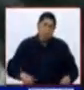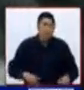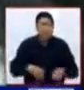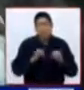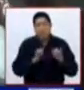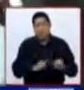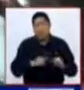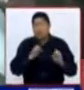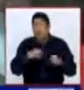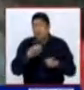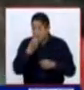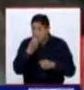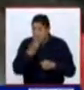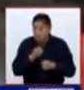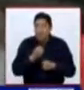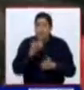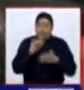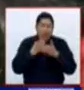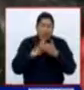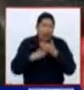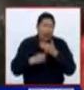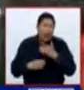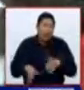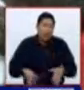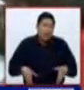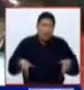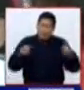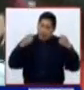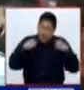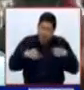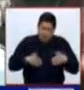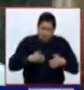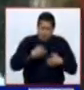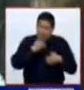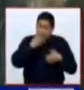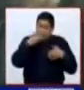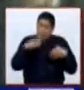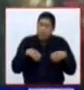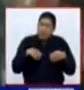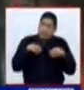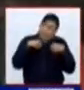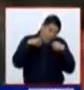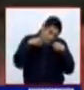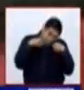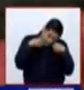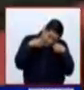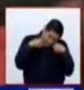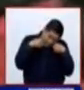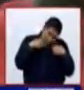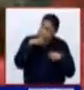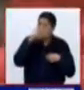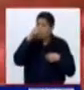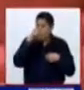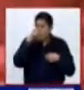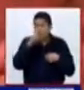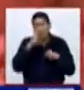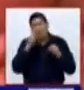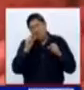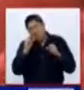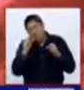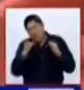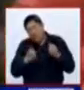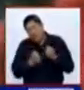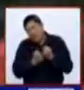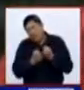comida caliente, que pueda recibir una frazada, que pueda recibir juguetes, los niños como ustedes están observando ahí, y por lo menos paliar un